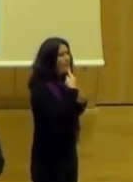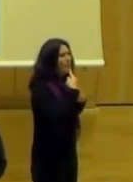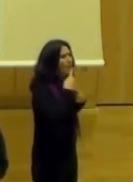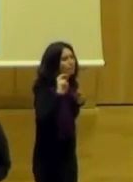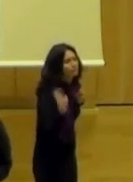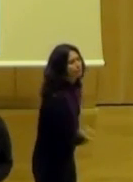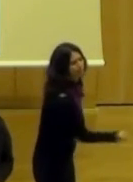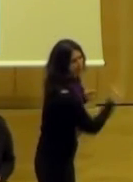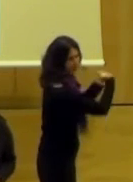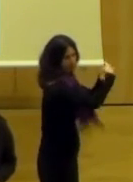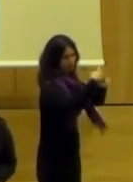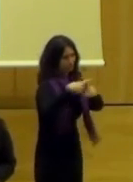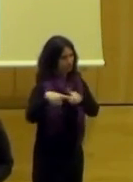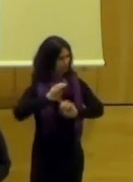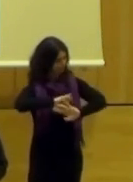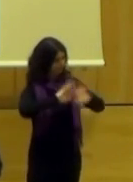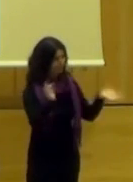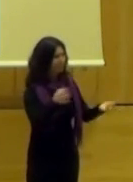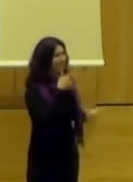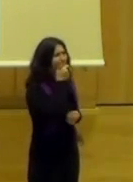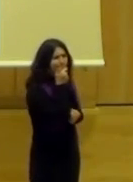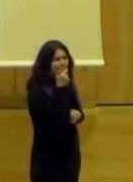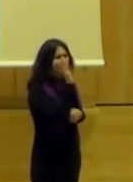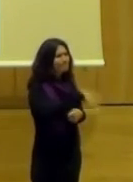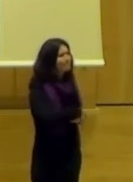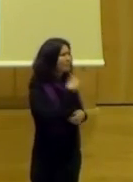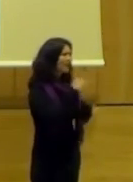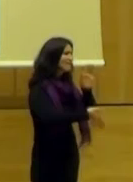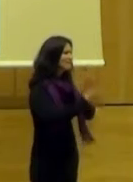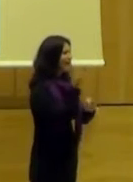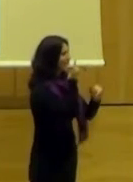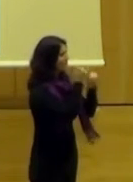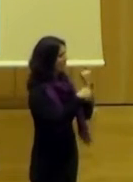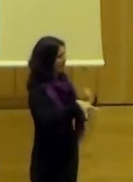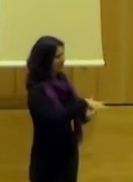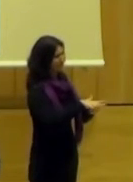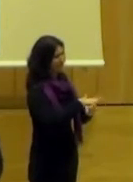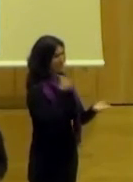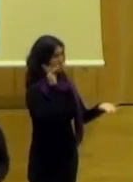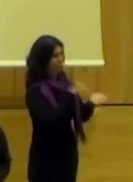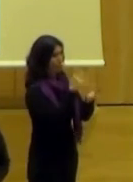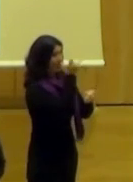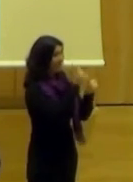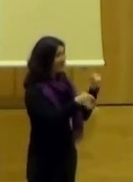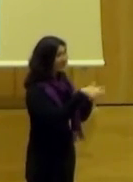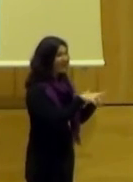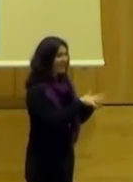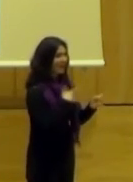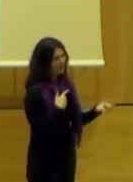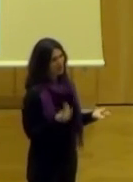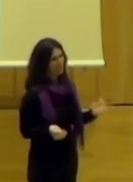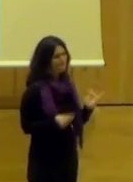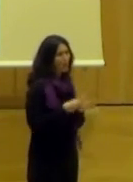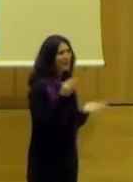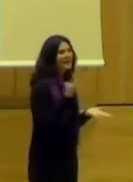de diferentes sitios, etcétera, pero de pronto decíamos, ¿y qué tal si nos vamos a la fiesta de barrio? Y en la fiesta de barrio pues metemos una